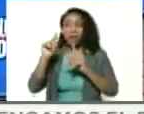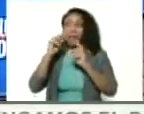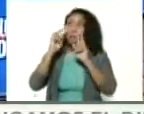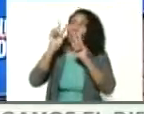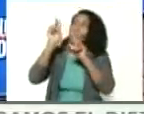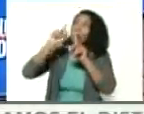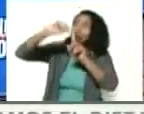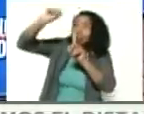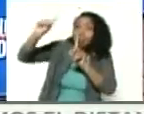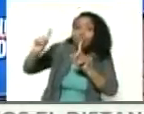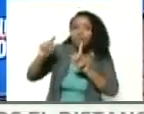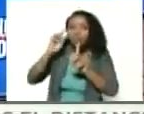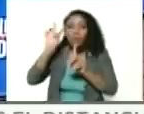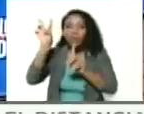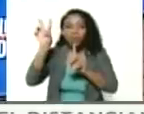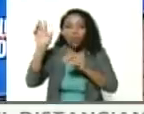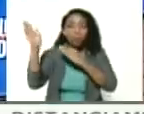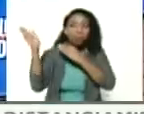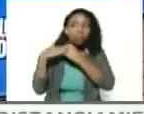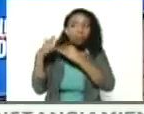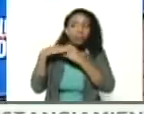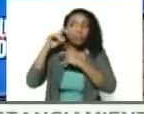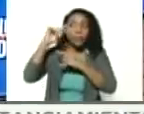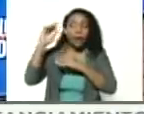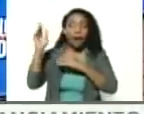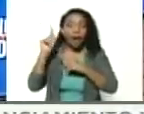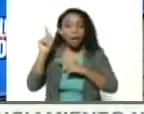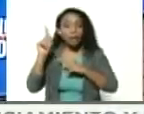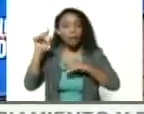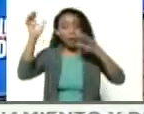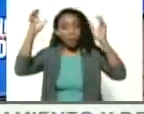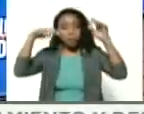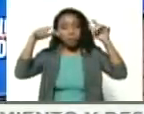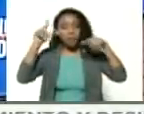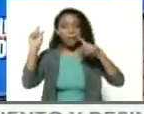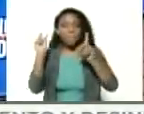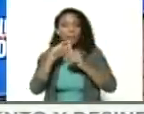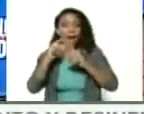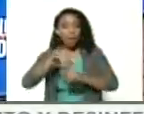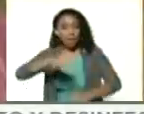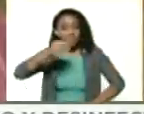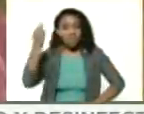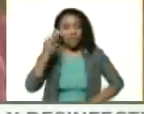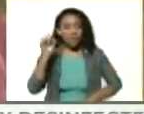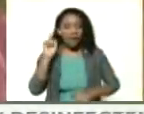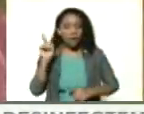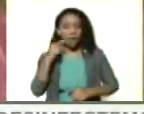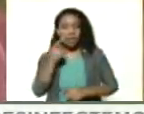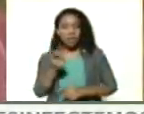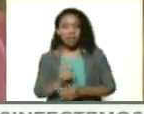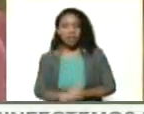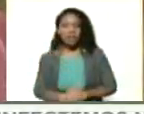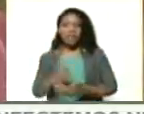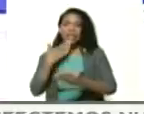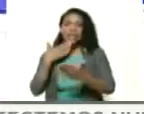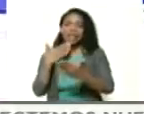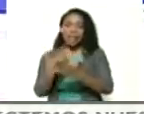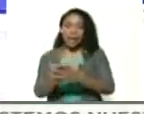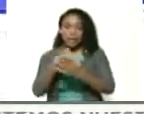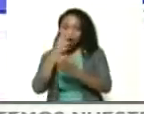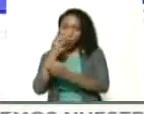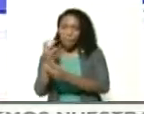centellas, como sentenciando que era palabra cierta la de Ernesto. Gracias a los